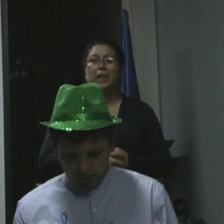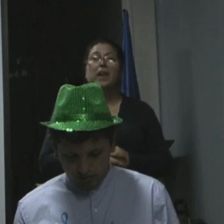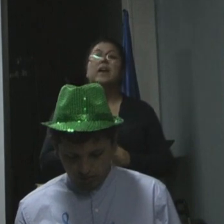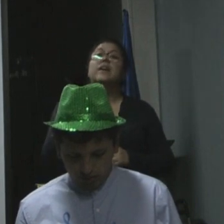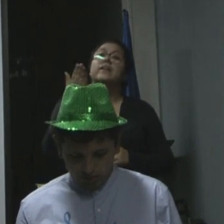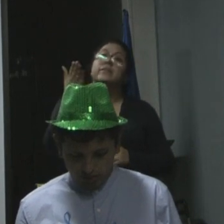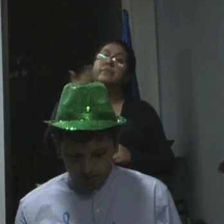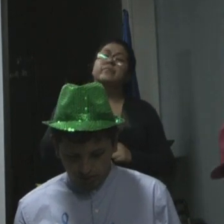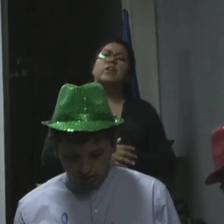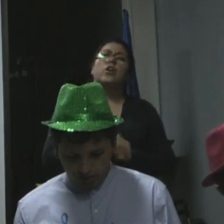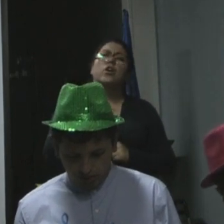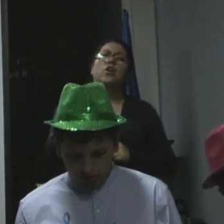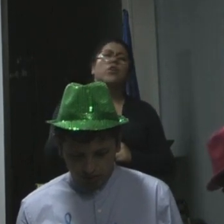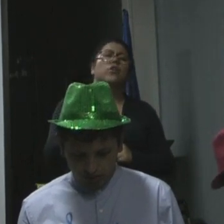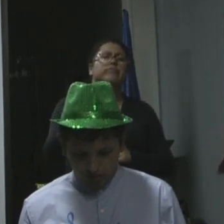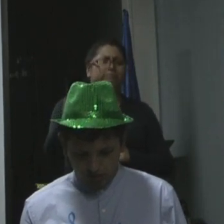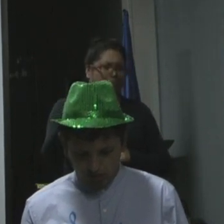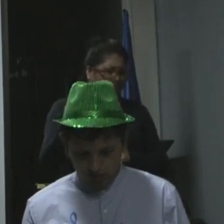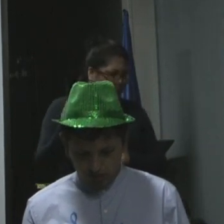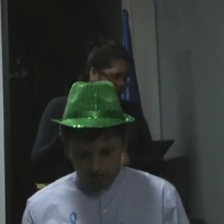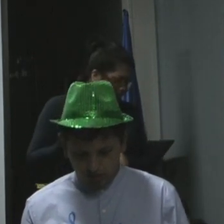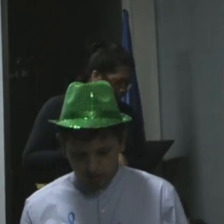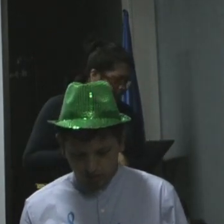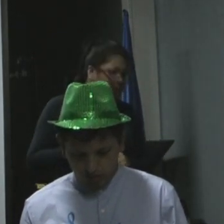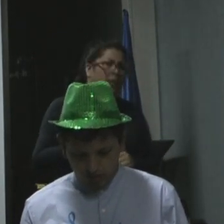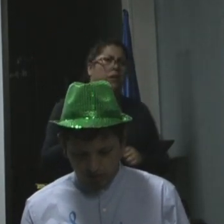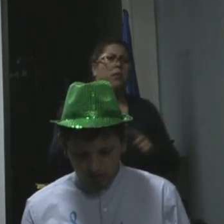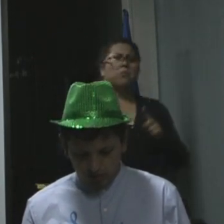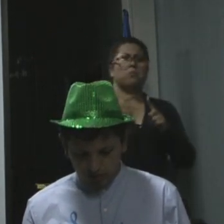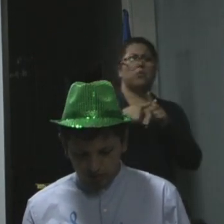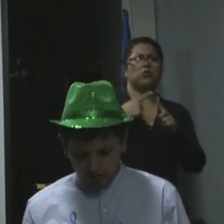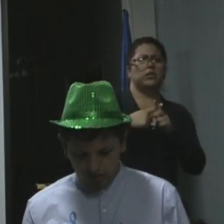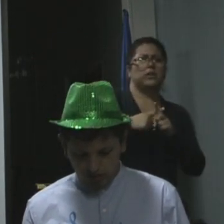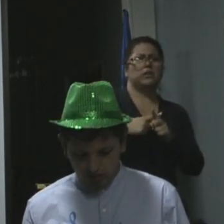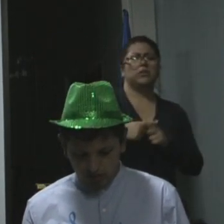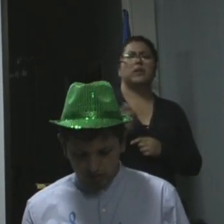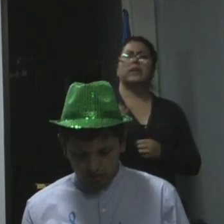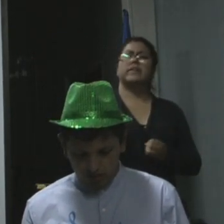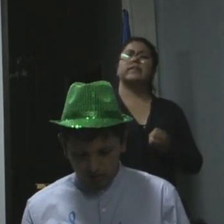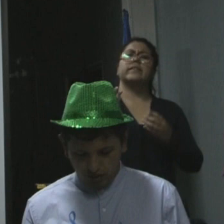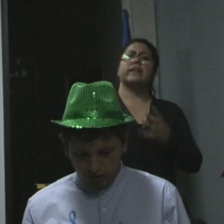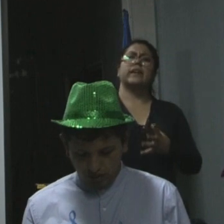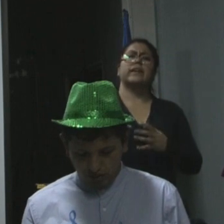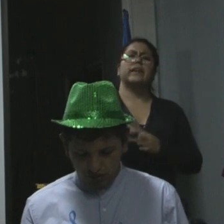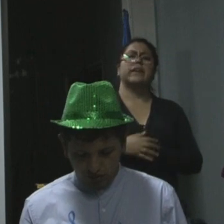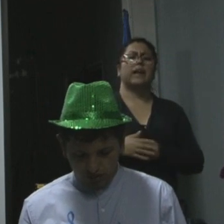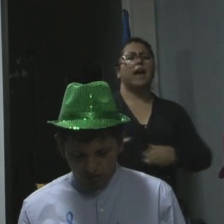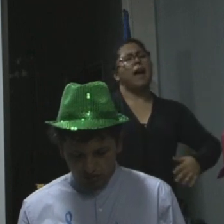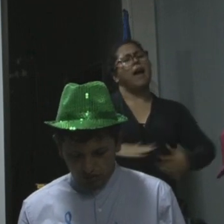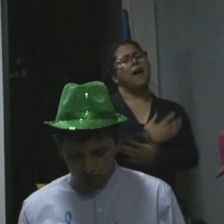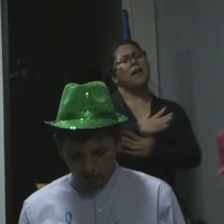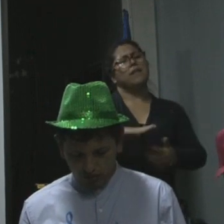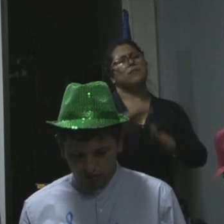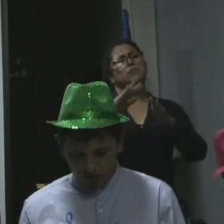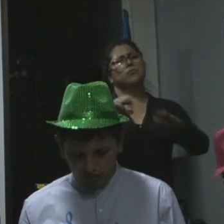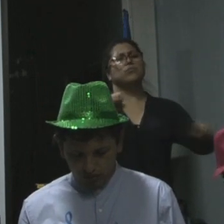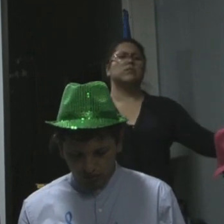Jorge, ¿qué efectos y beneficios a usted le trae cantar